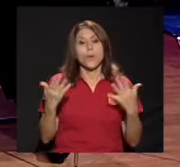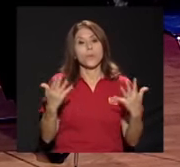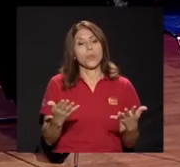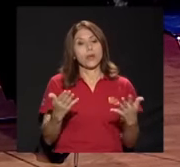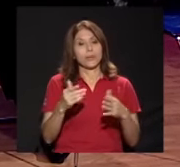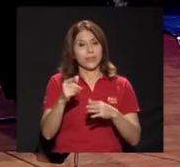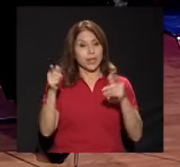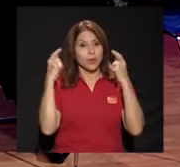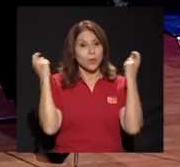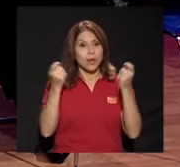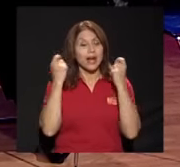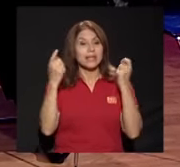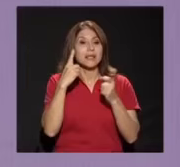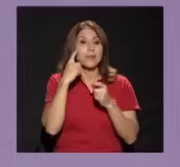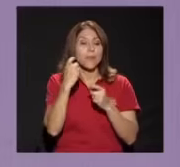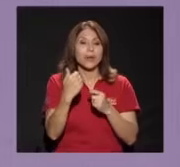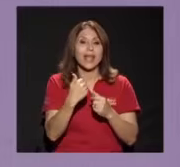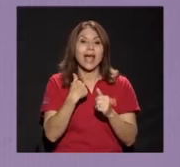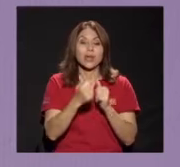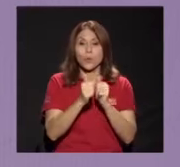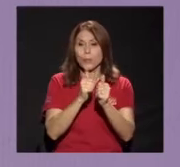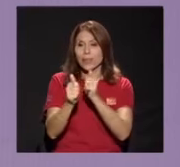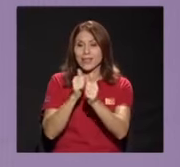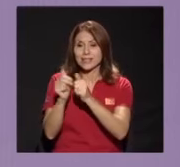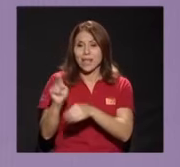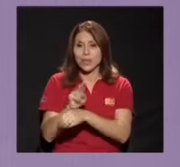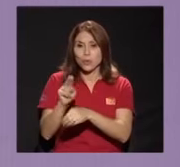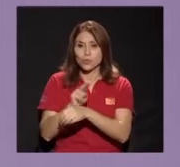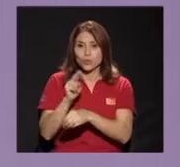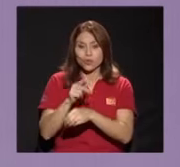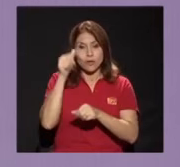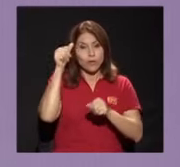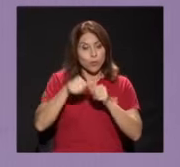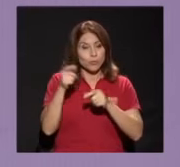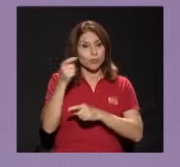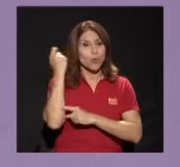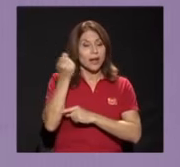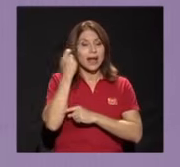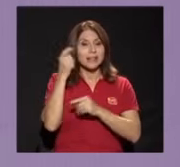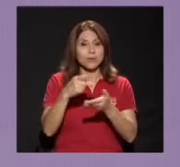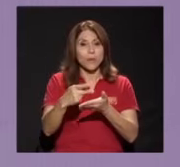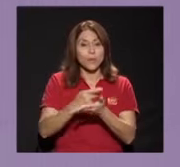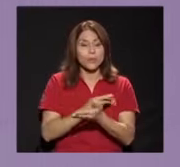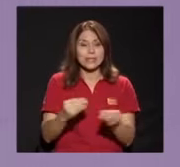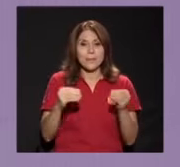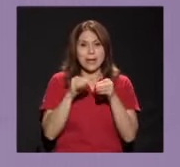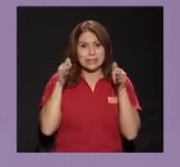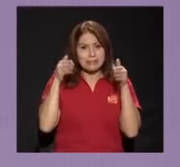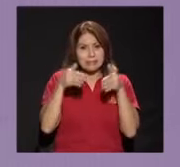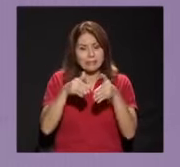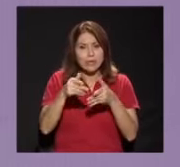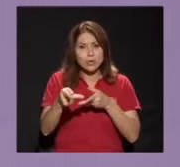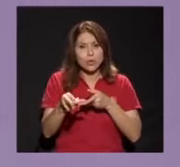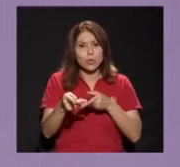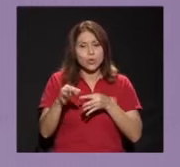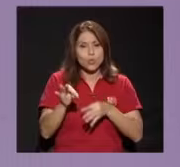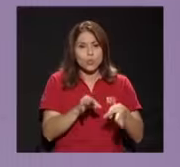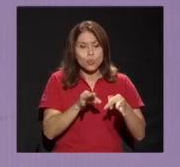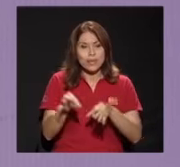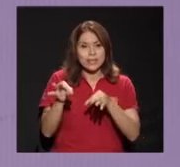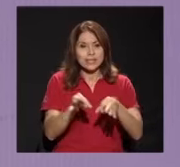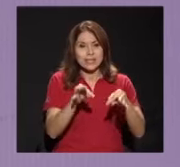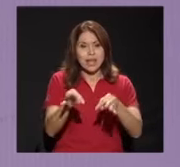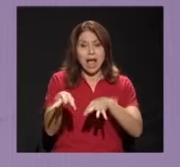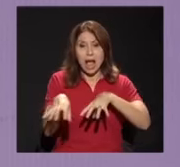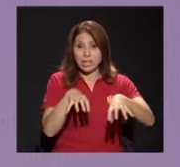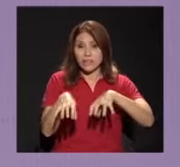una competencia de usos, ¿verdad? Recordemos que es una provincia meramente turística, o sea, ahí prácticamente la actividad productiva principal es el